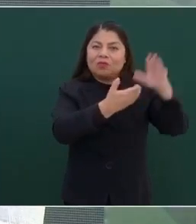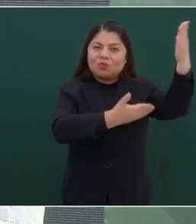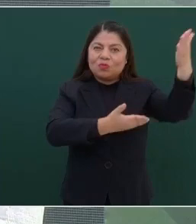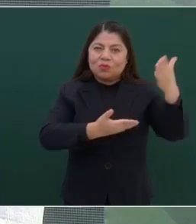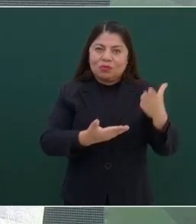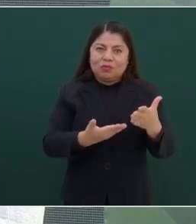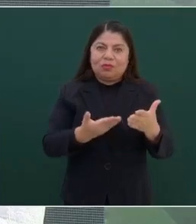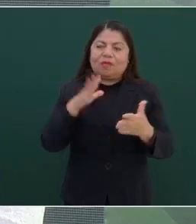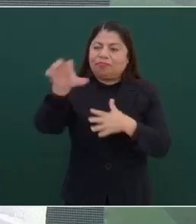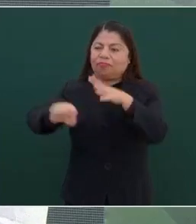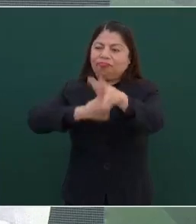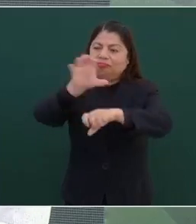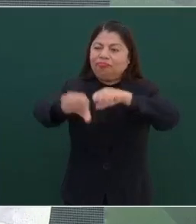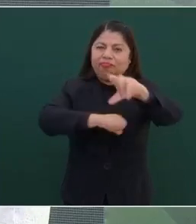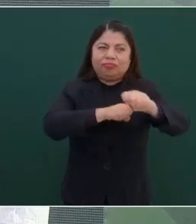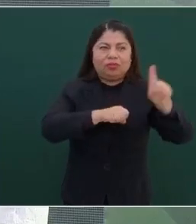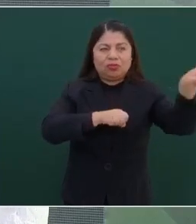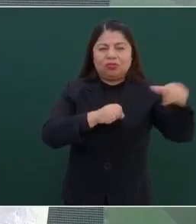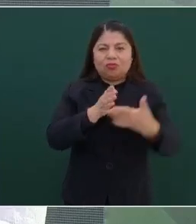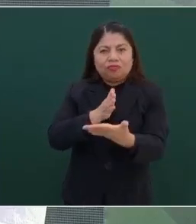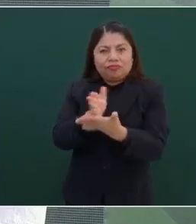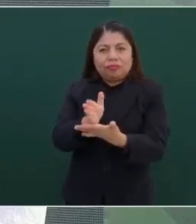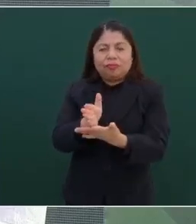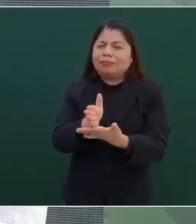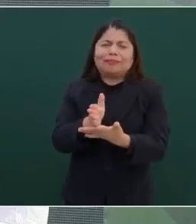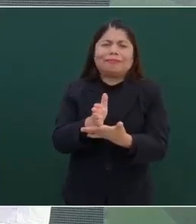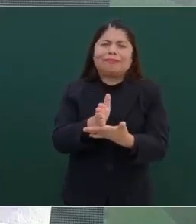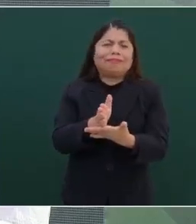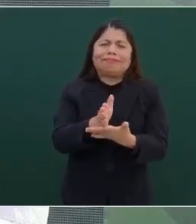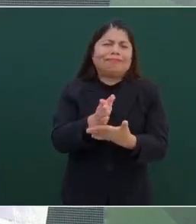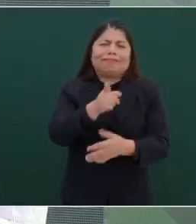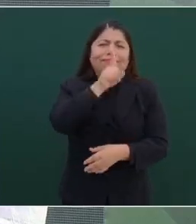Unidos. Así, igual, ¿no?